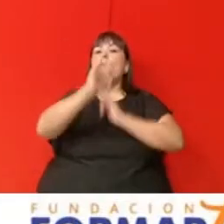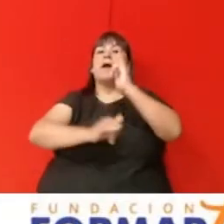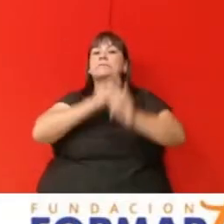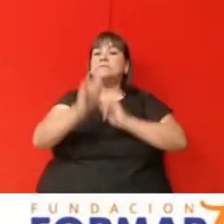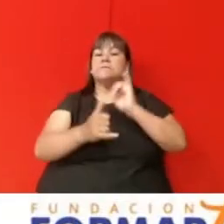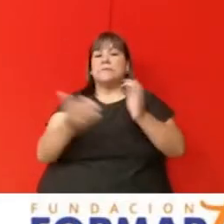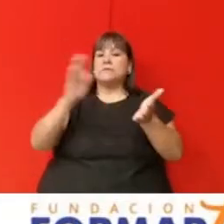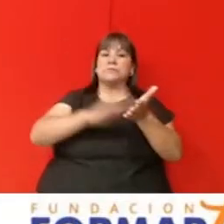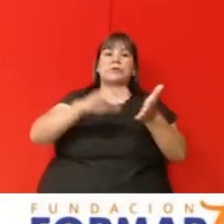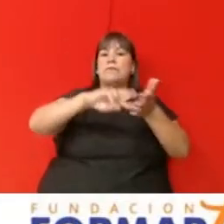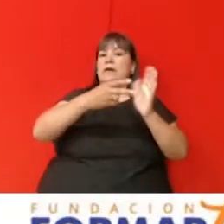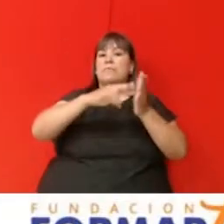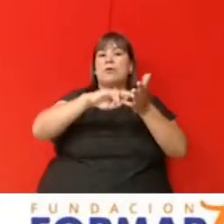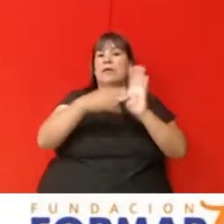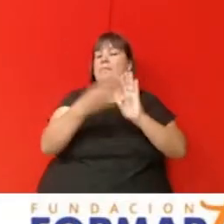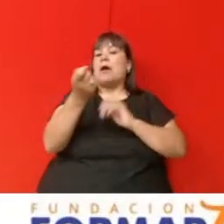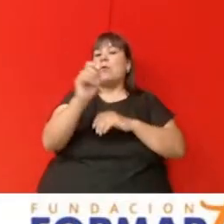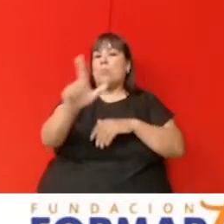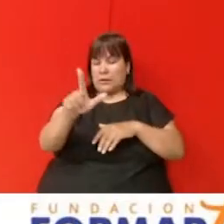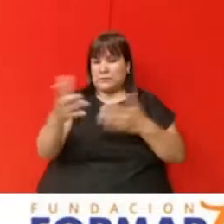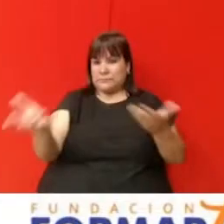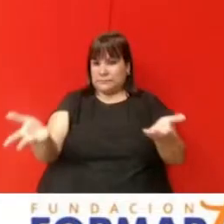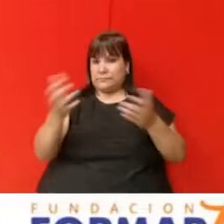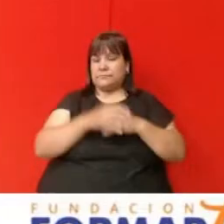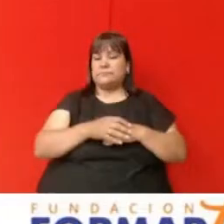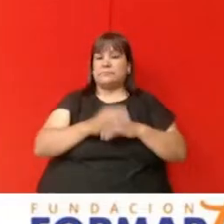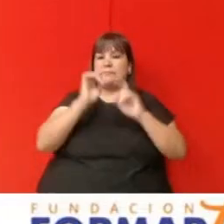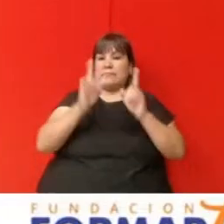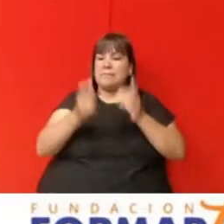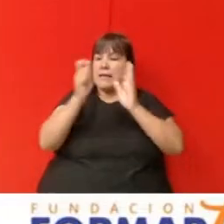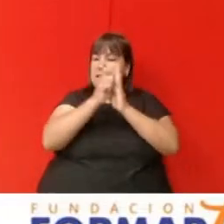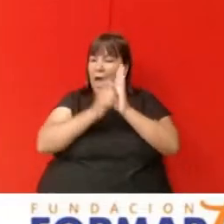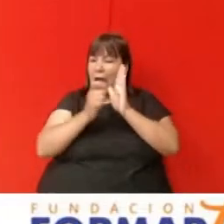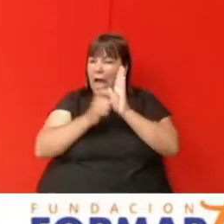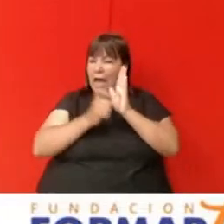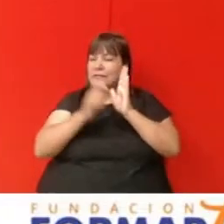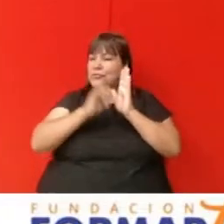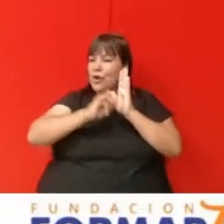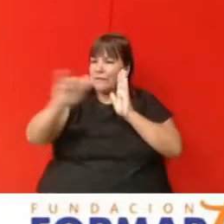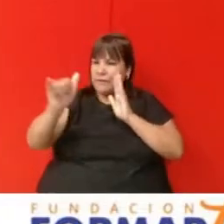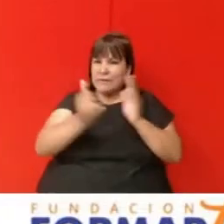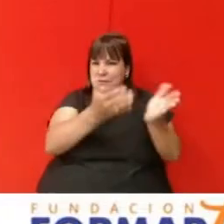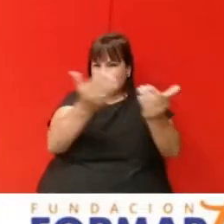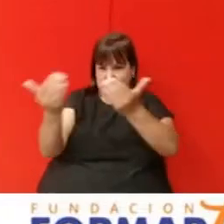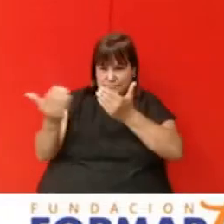a una residencia de larga estadía. Se trata de recopilar la mayor